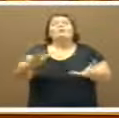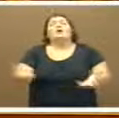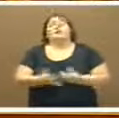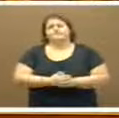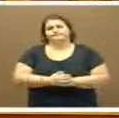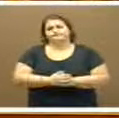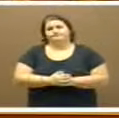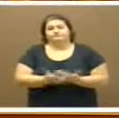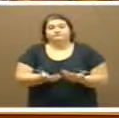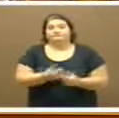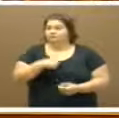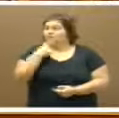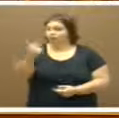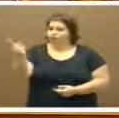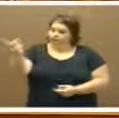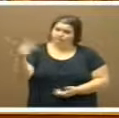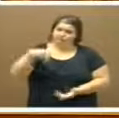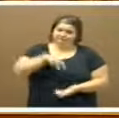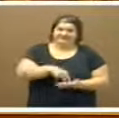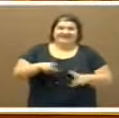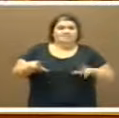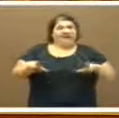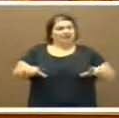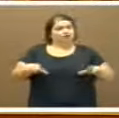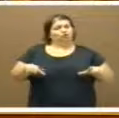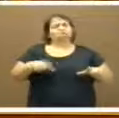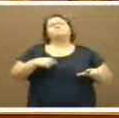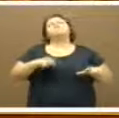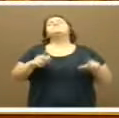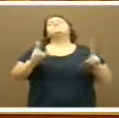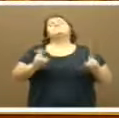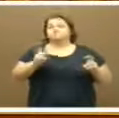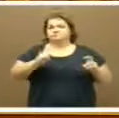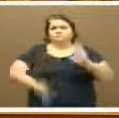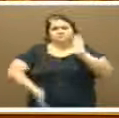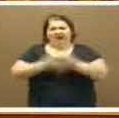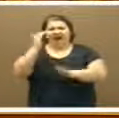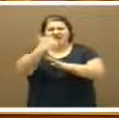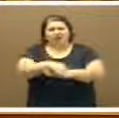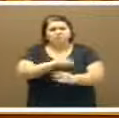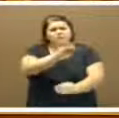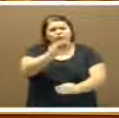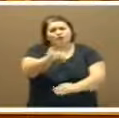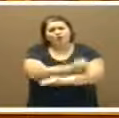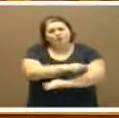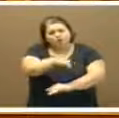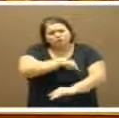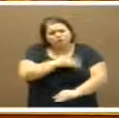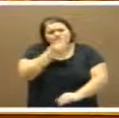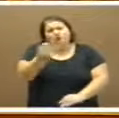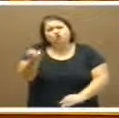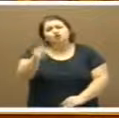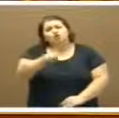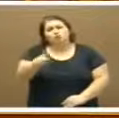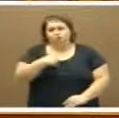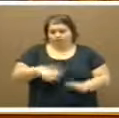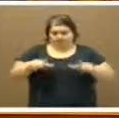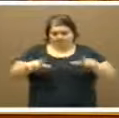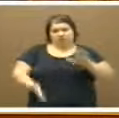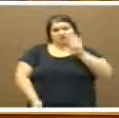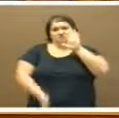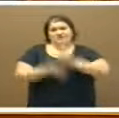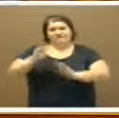Señor consejero, le pido que salga de su despacho y pregunte a los ciudadanos si están mejor ahora, señor consejero. Salga de su despacho